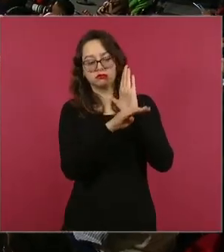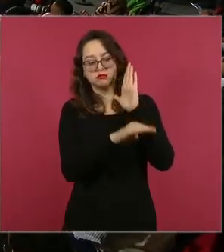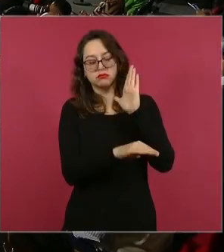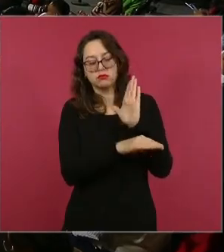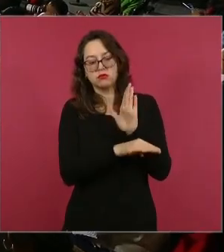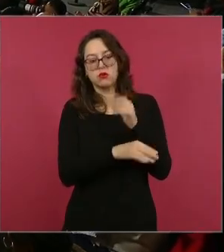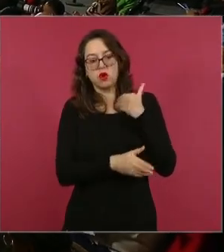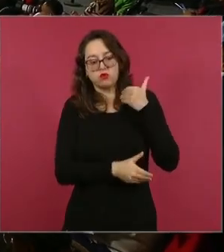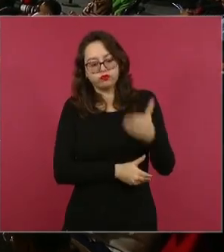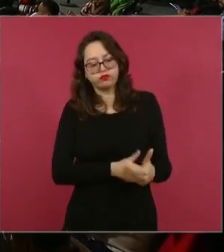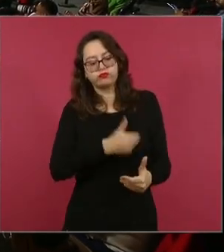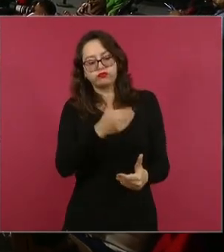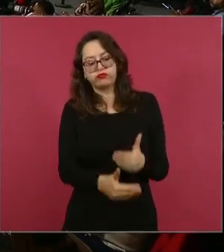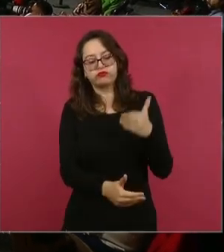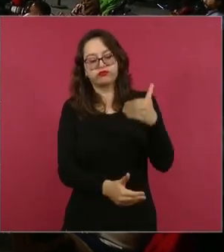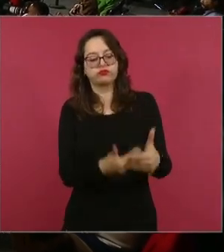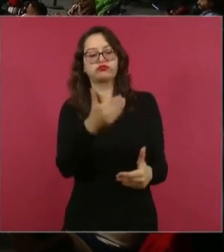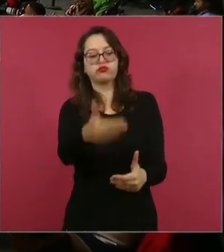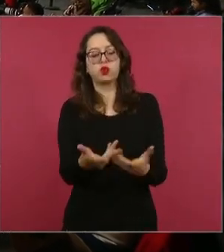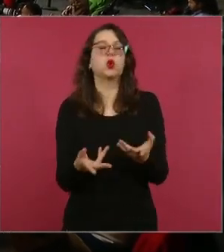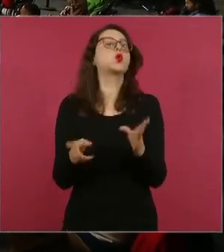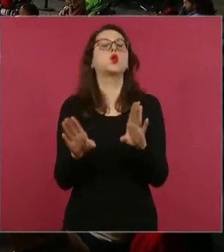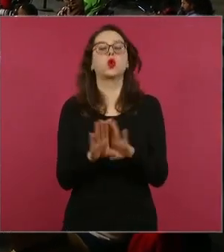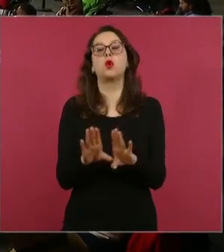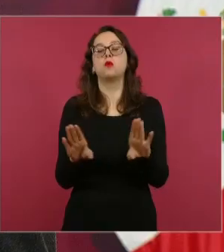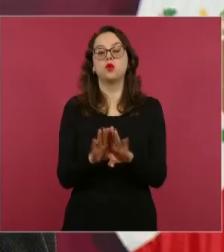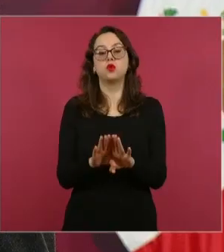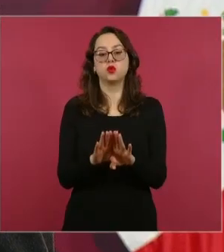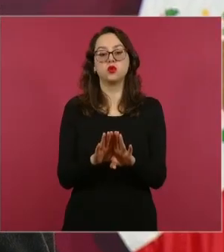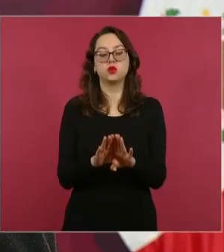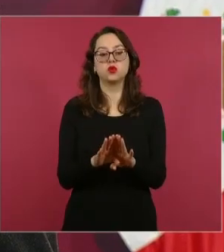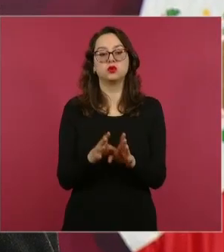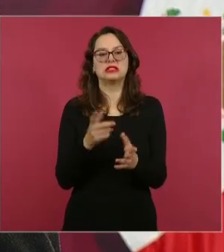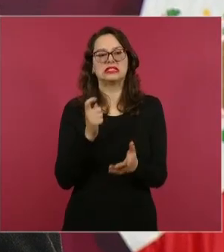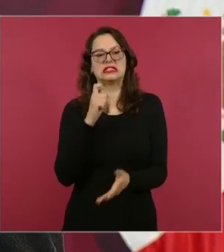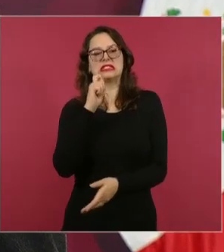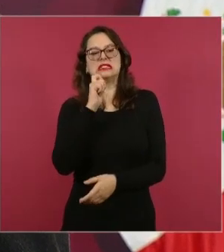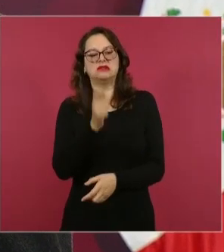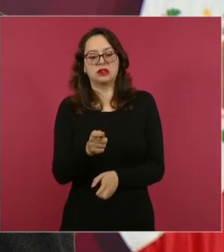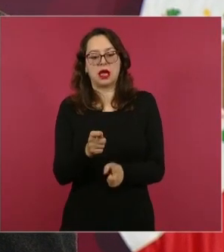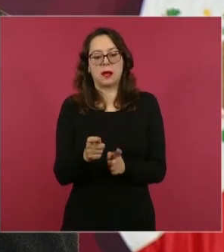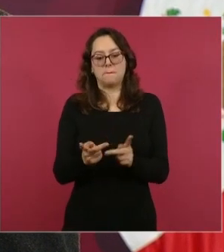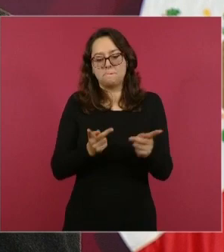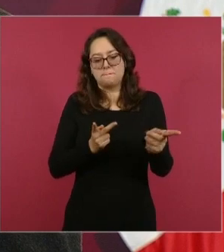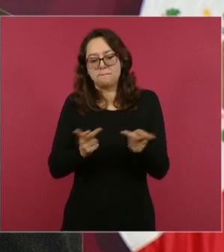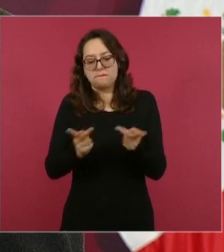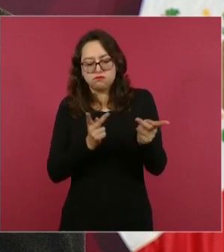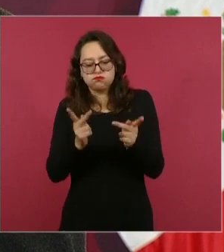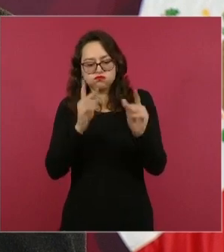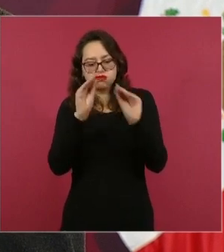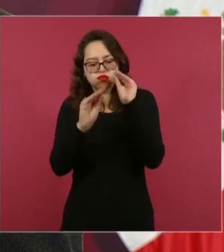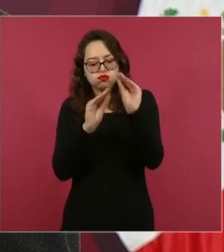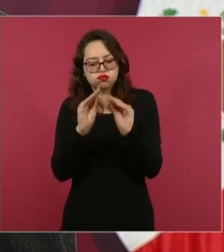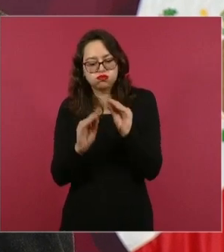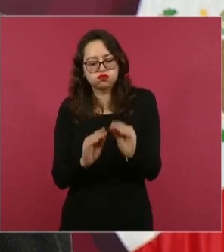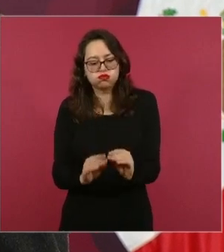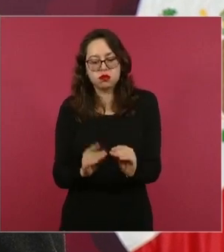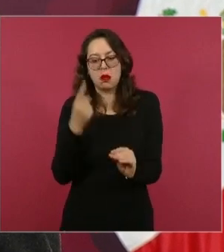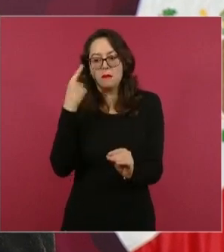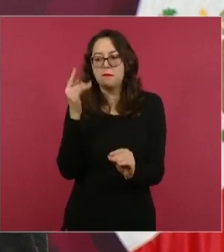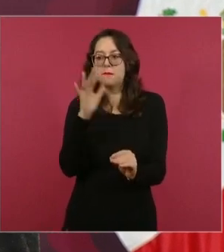este plan de reconstrucción En qué consiste este